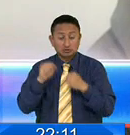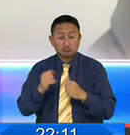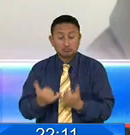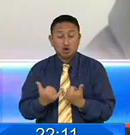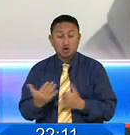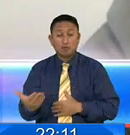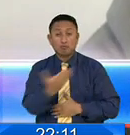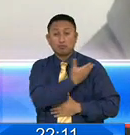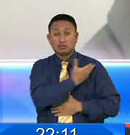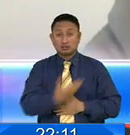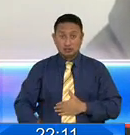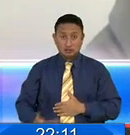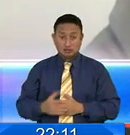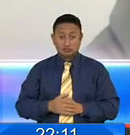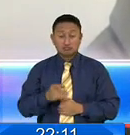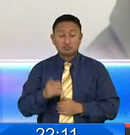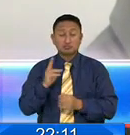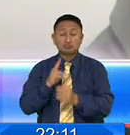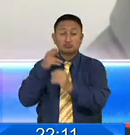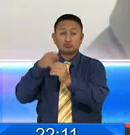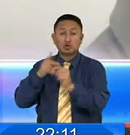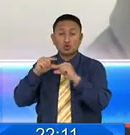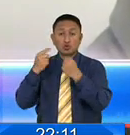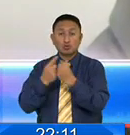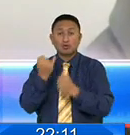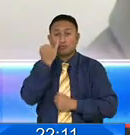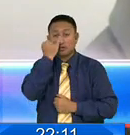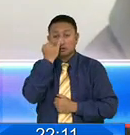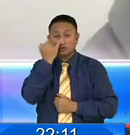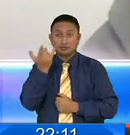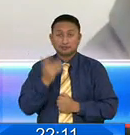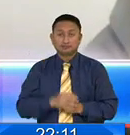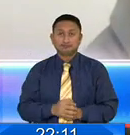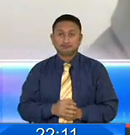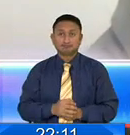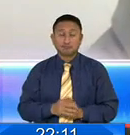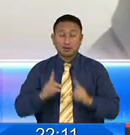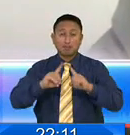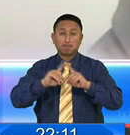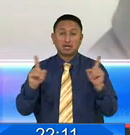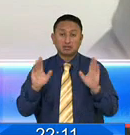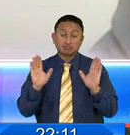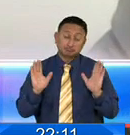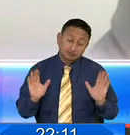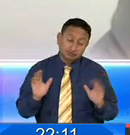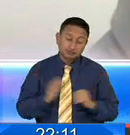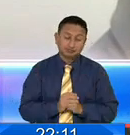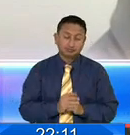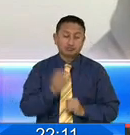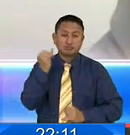preside la comisión que pertenece a Pachacútic. Sin embargo, pues al final